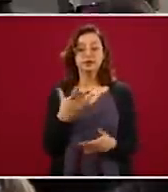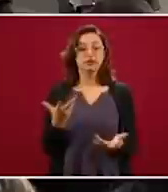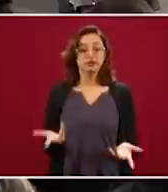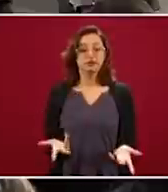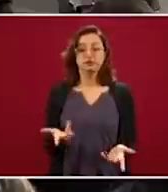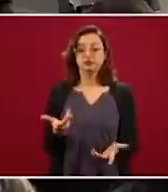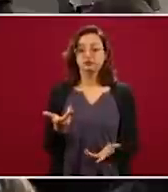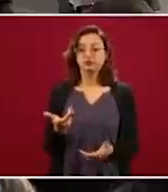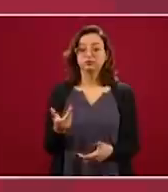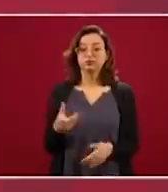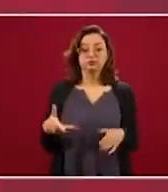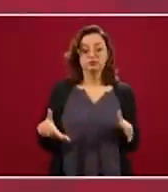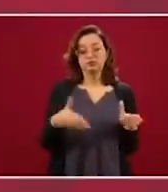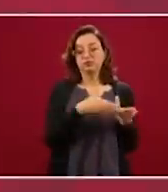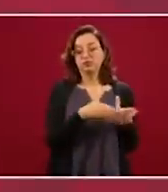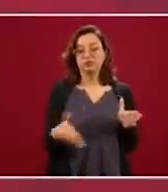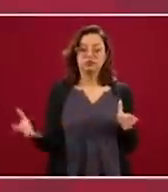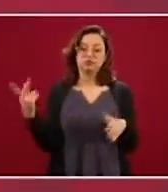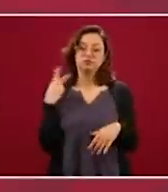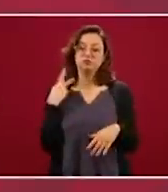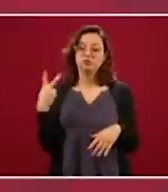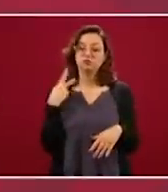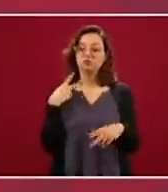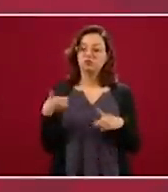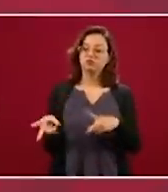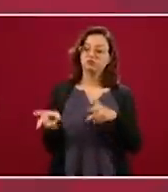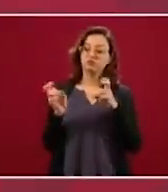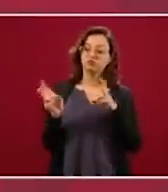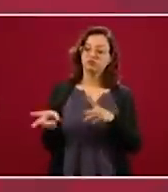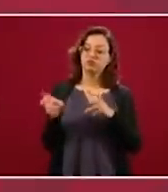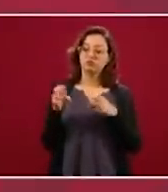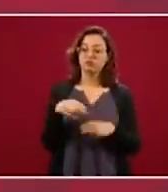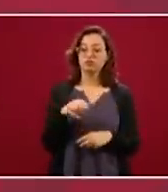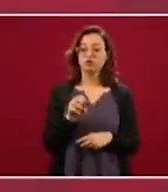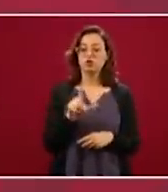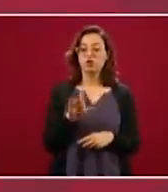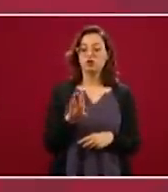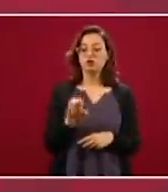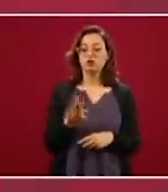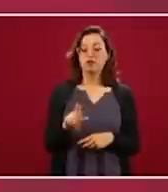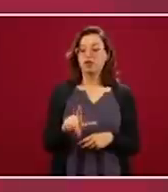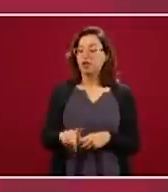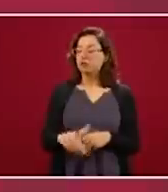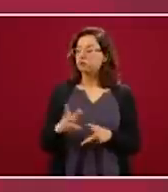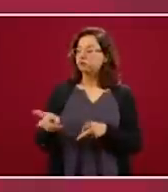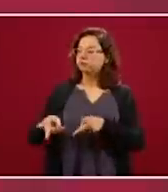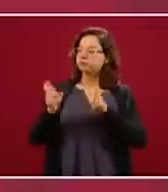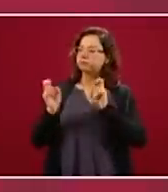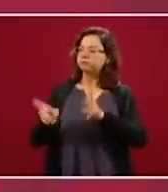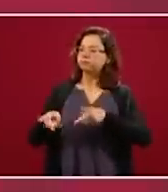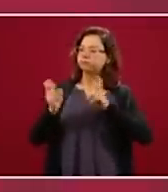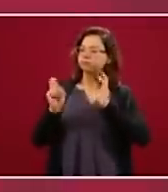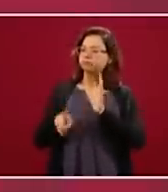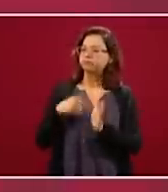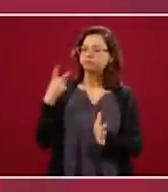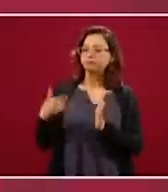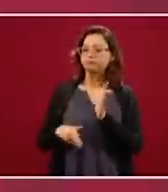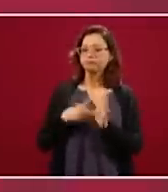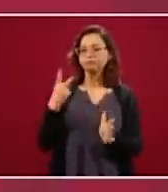la política de pillaje llamada neoliberalismo, y tenemos que